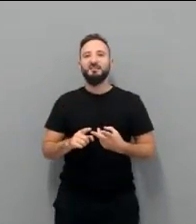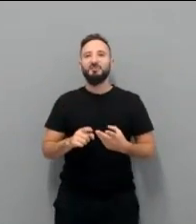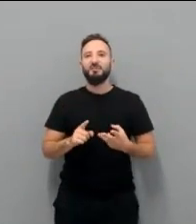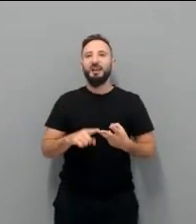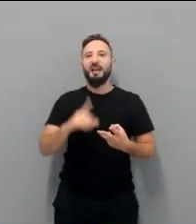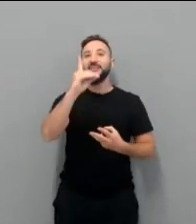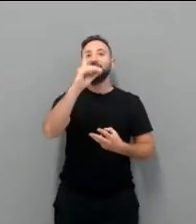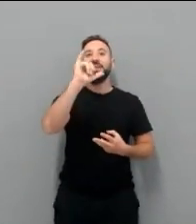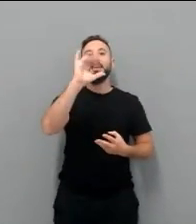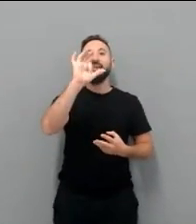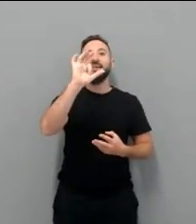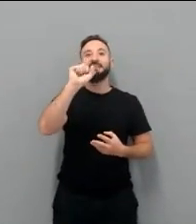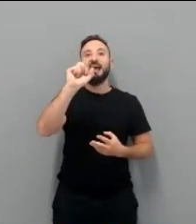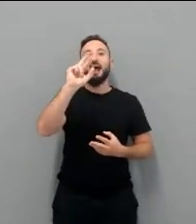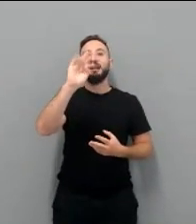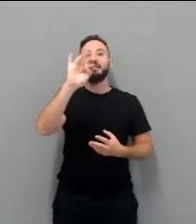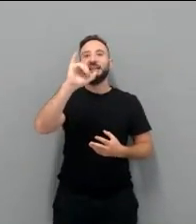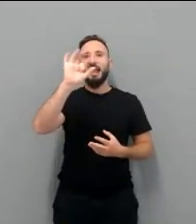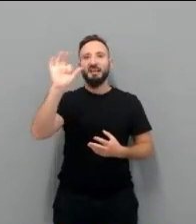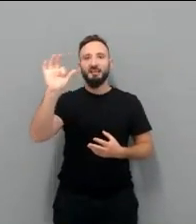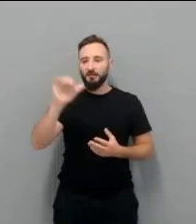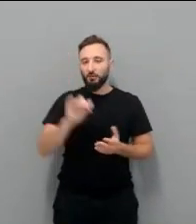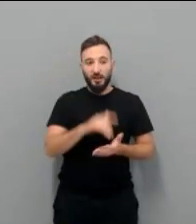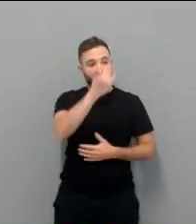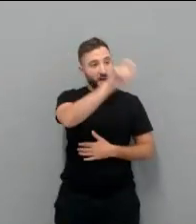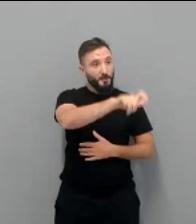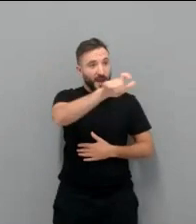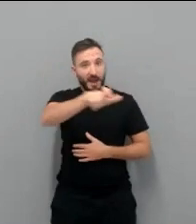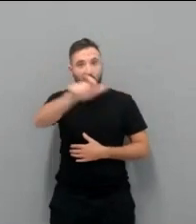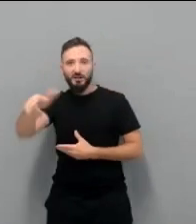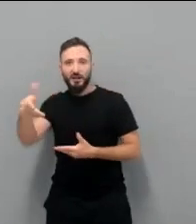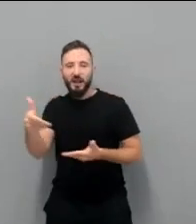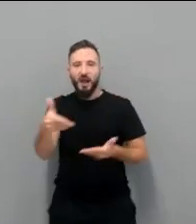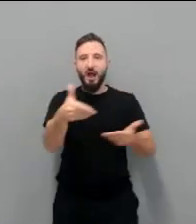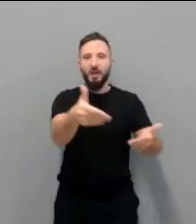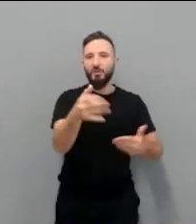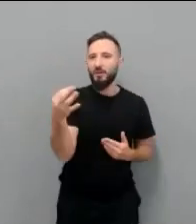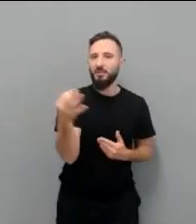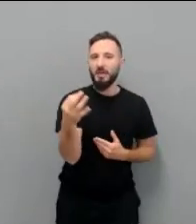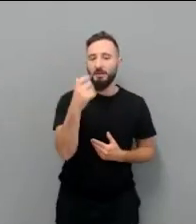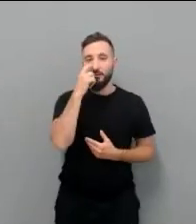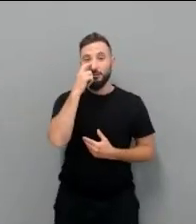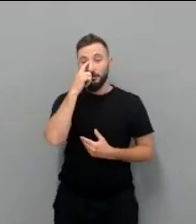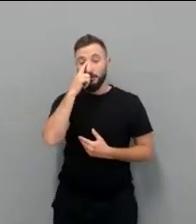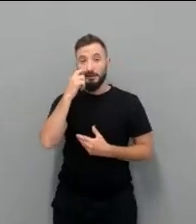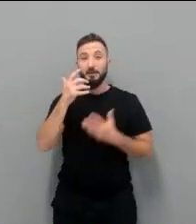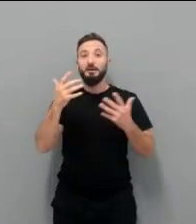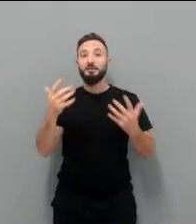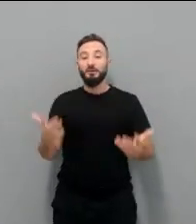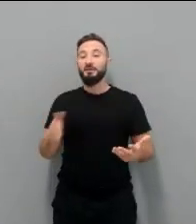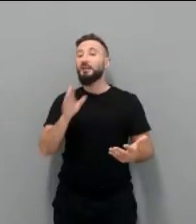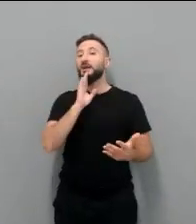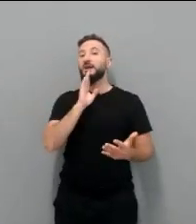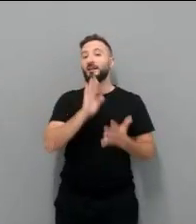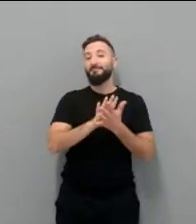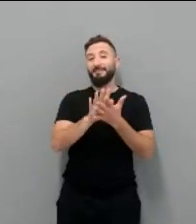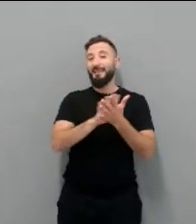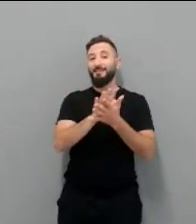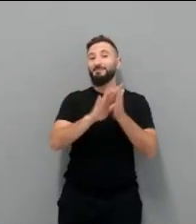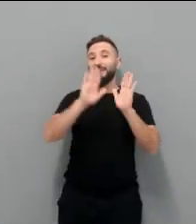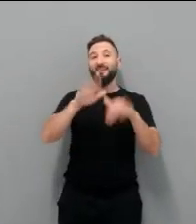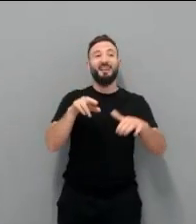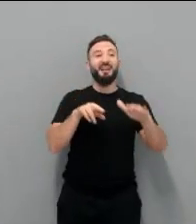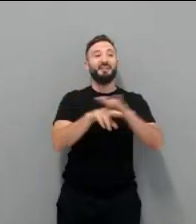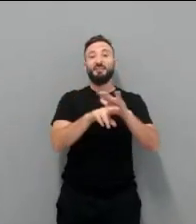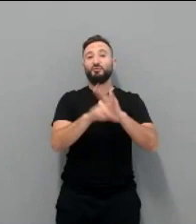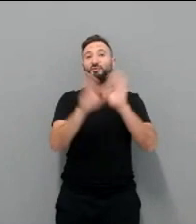disartrias, es que hay que ayudar a esas personas. Y se quedan, lo que decía antes, se quedan sin ese recurso porque